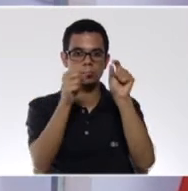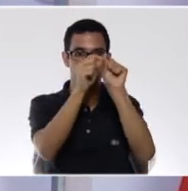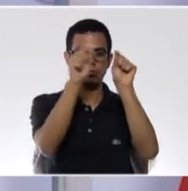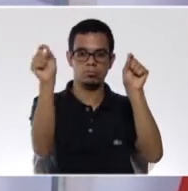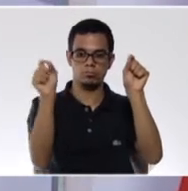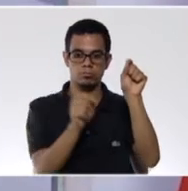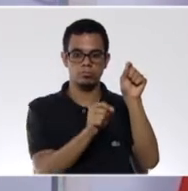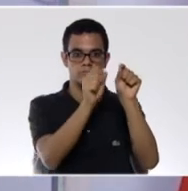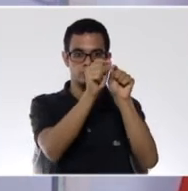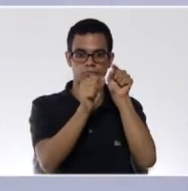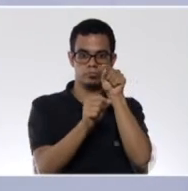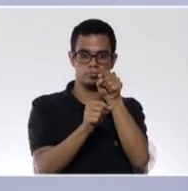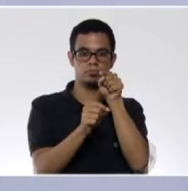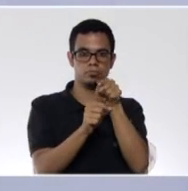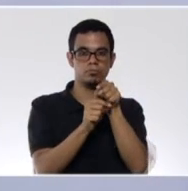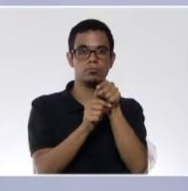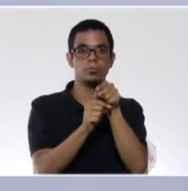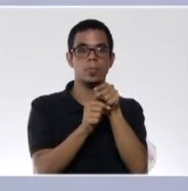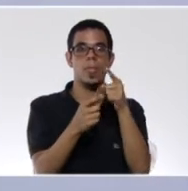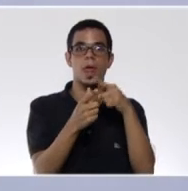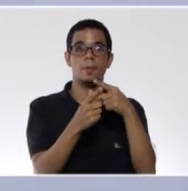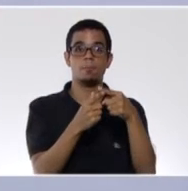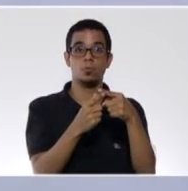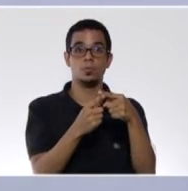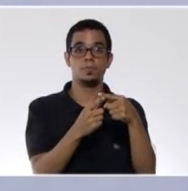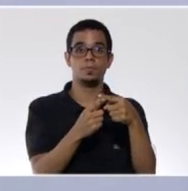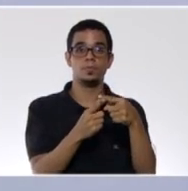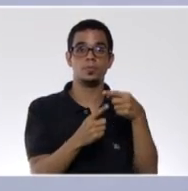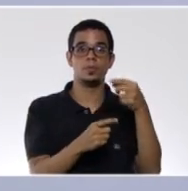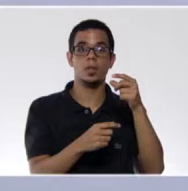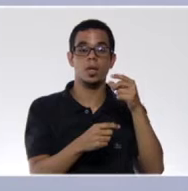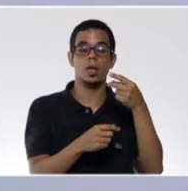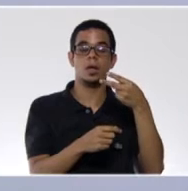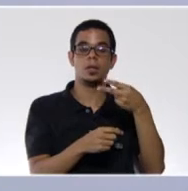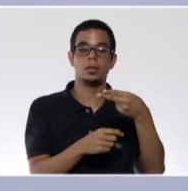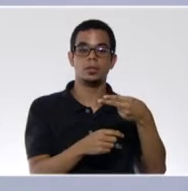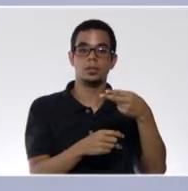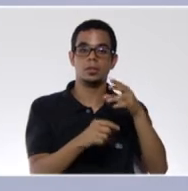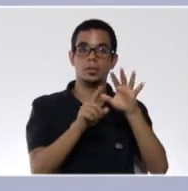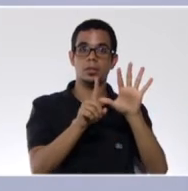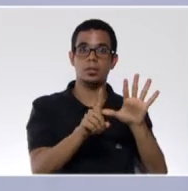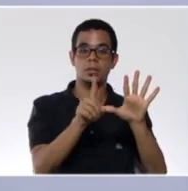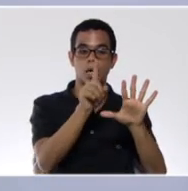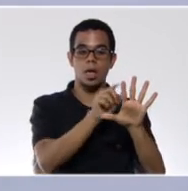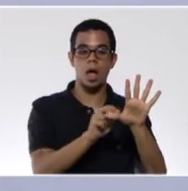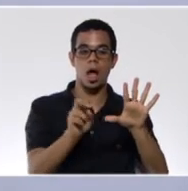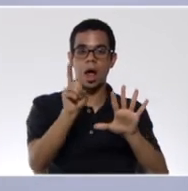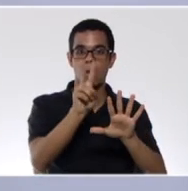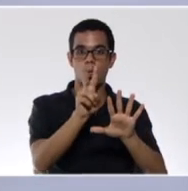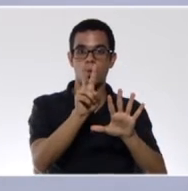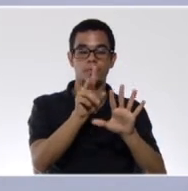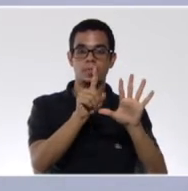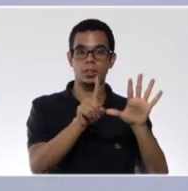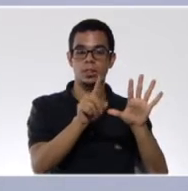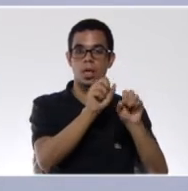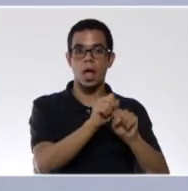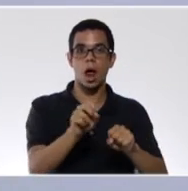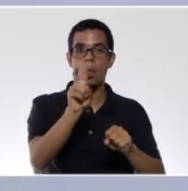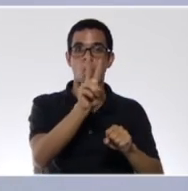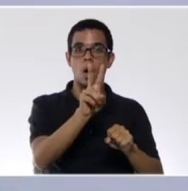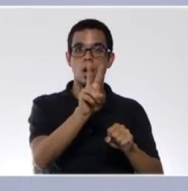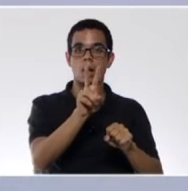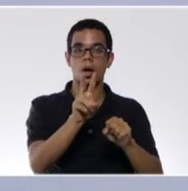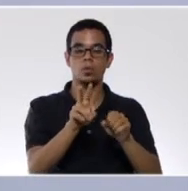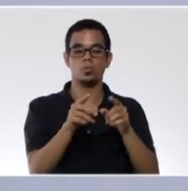que vale 6 al cuadrado. Uno de los catetos, el C sub 1, vale 5